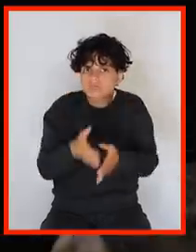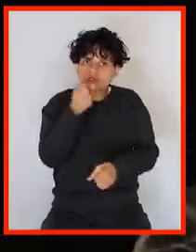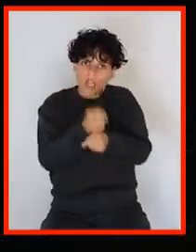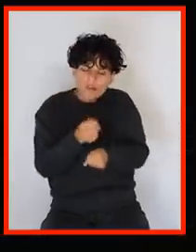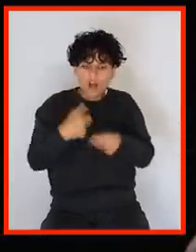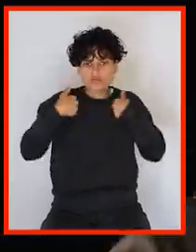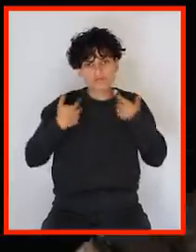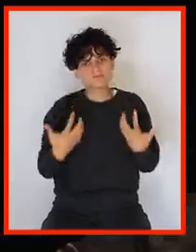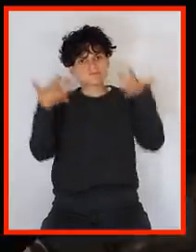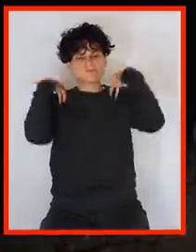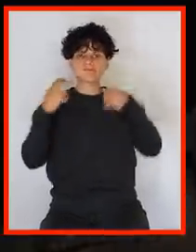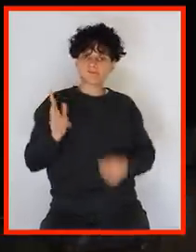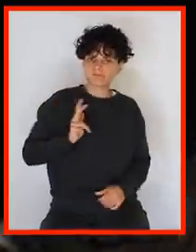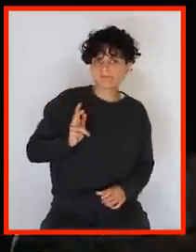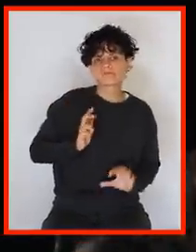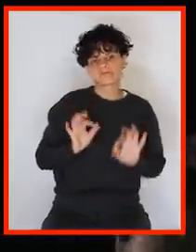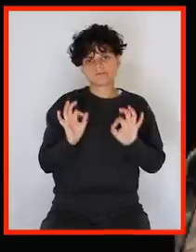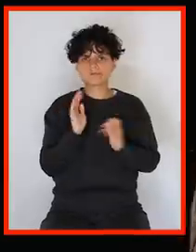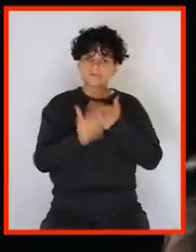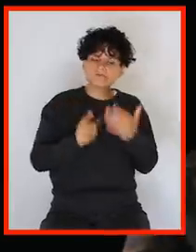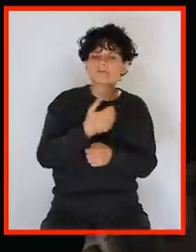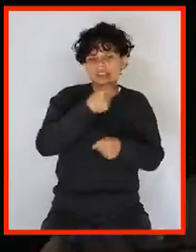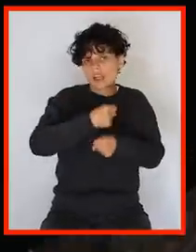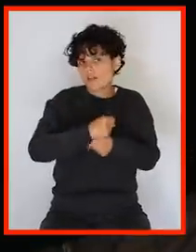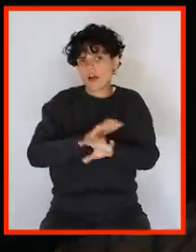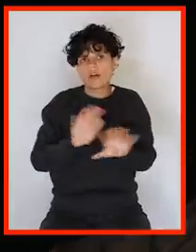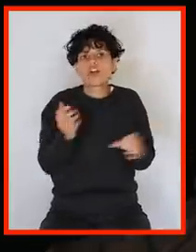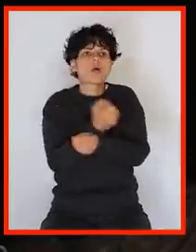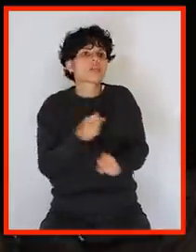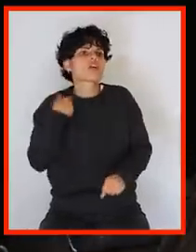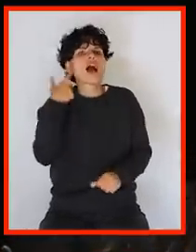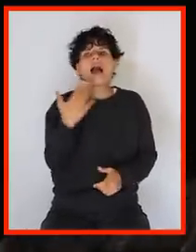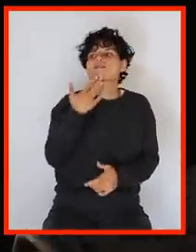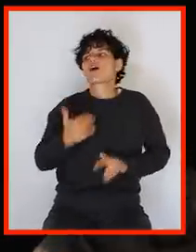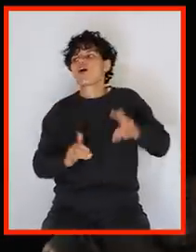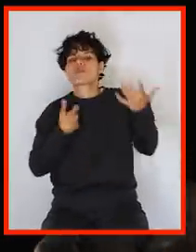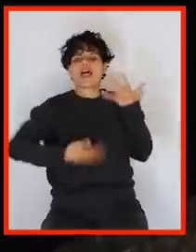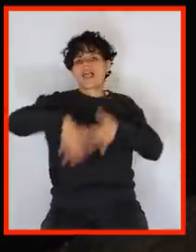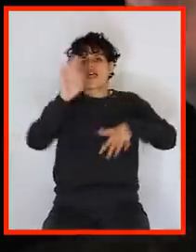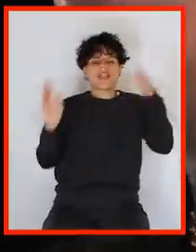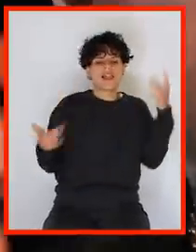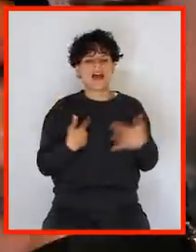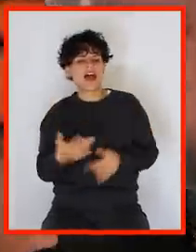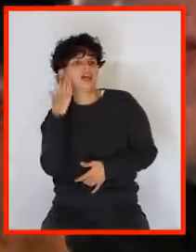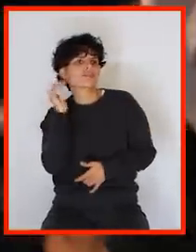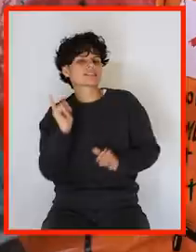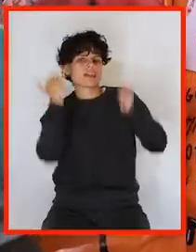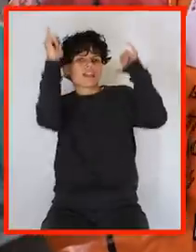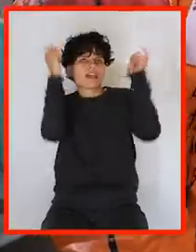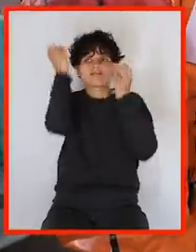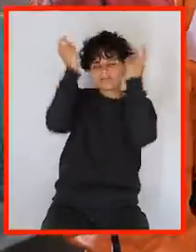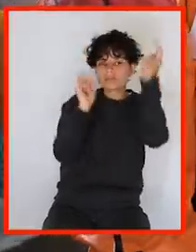Tengo que ir bien a la weá, tengo que hacer bien lo que estoy haciendo. Así que ya no puedo tomármelo como un hobby, así como ya un momento de